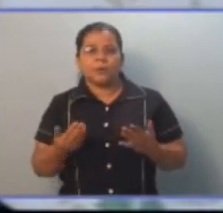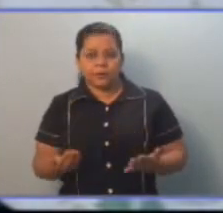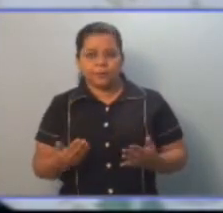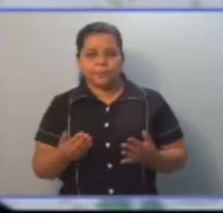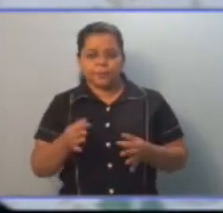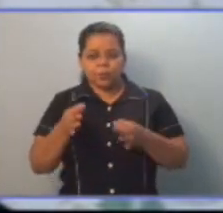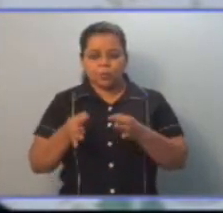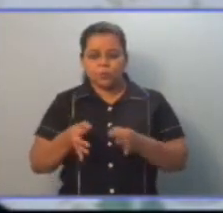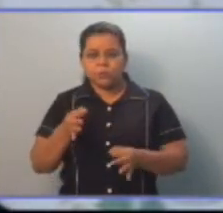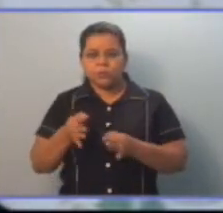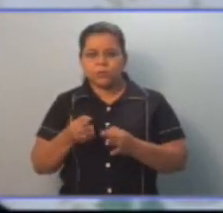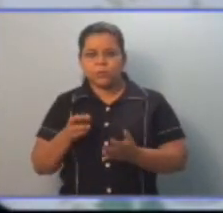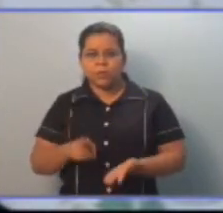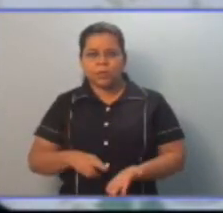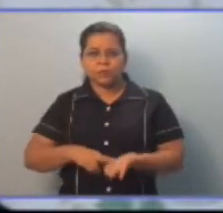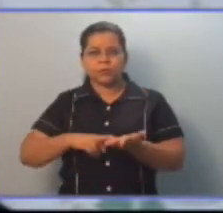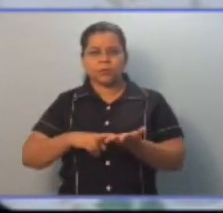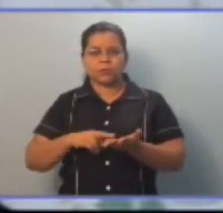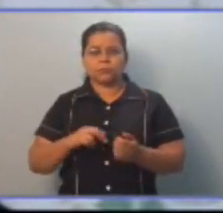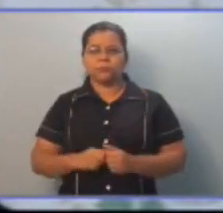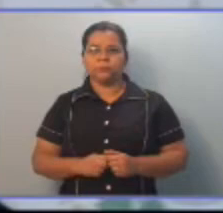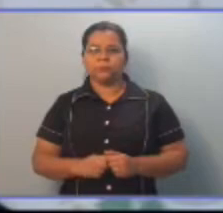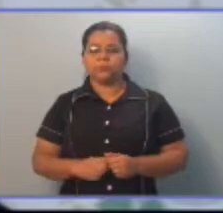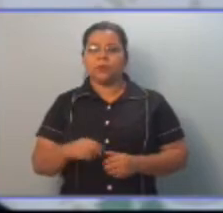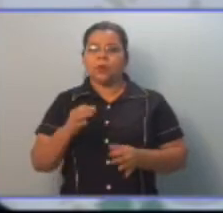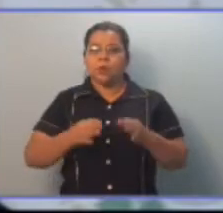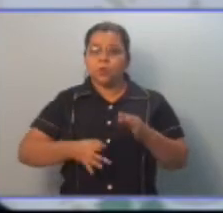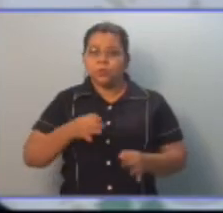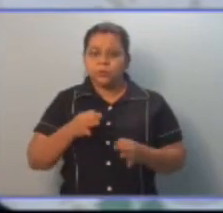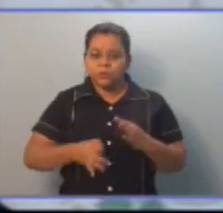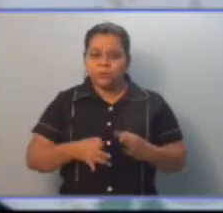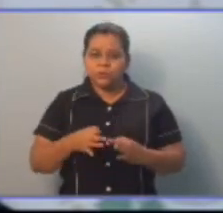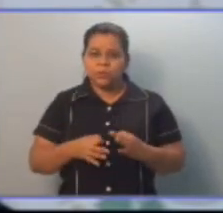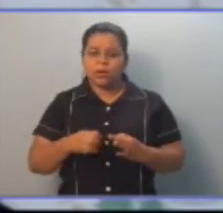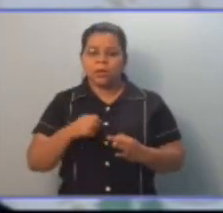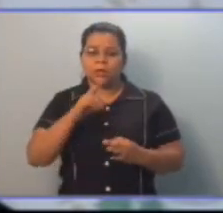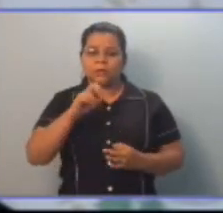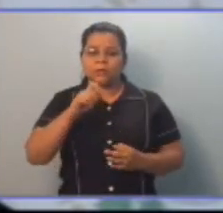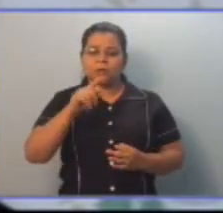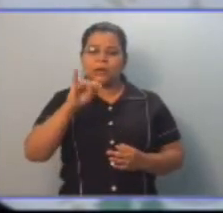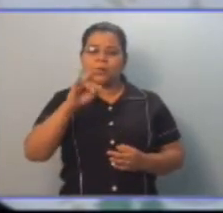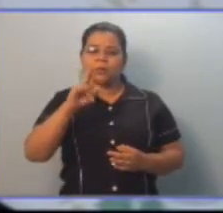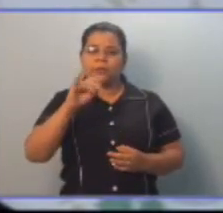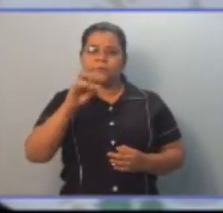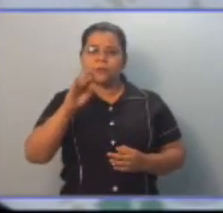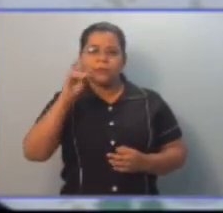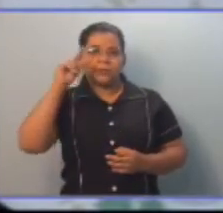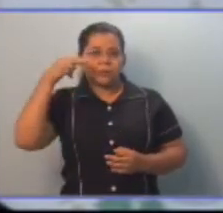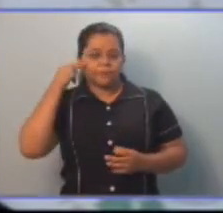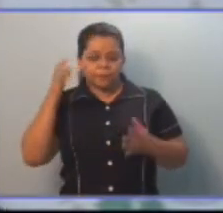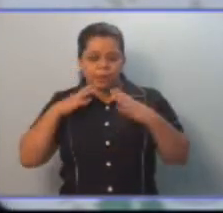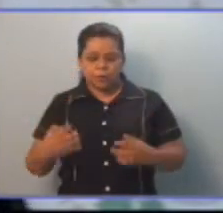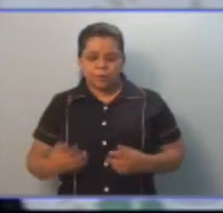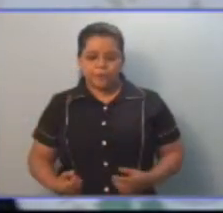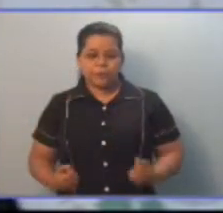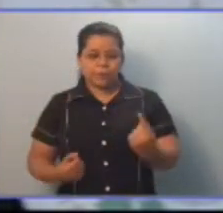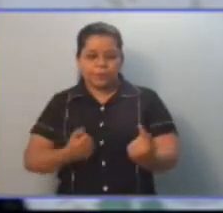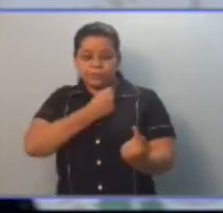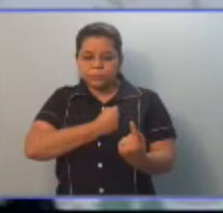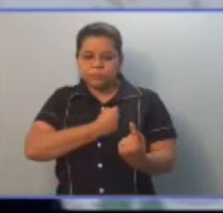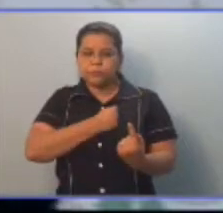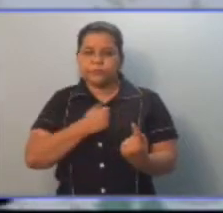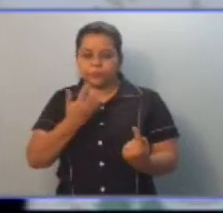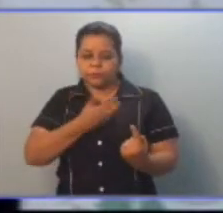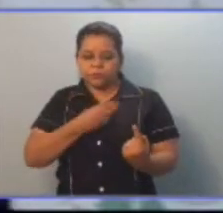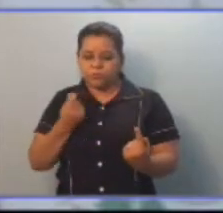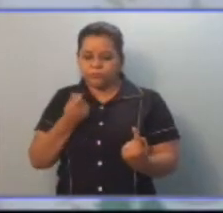justicia restaurativa. Justicia retributiva, el Estado indemniza a las víctimas, haciendo precisamente